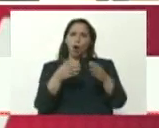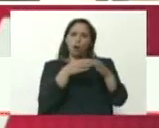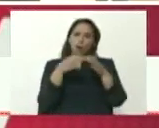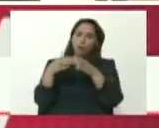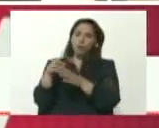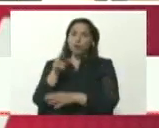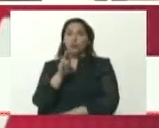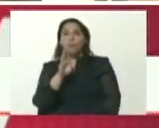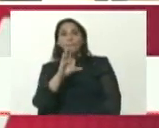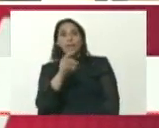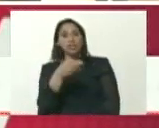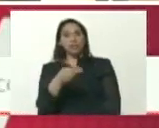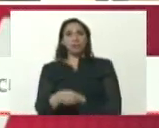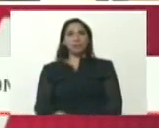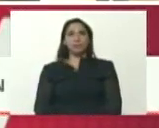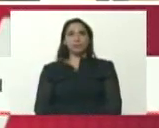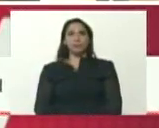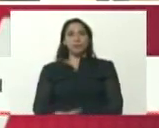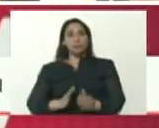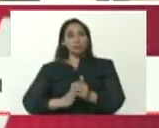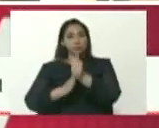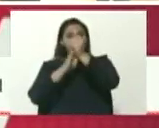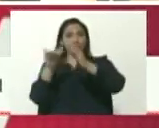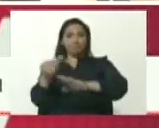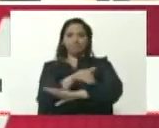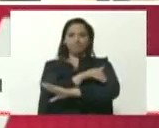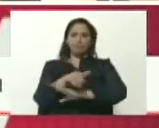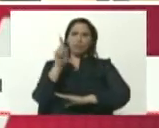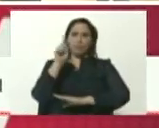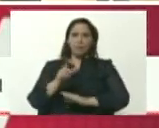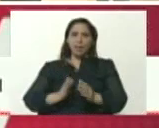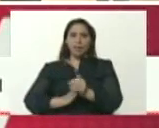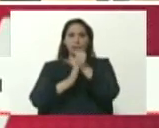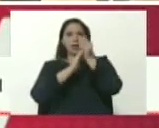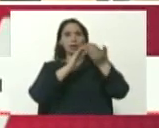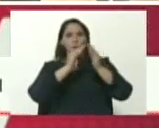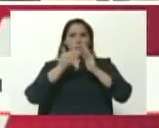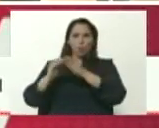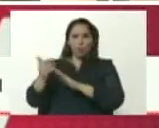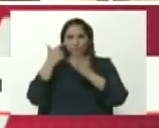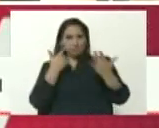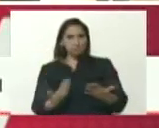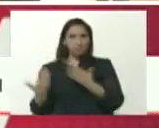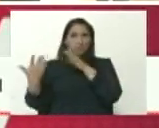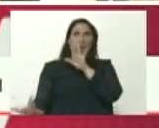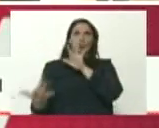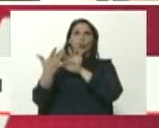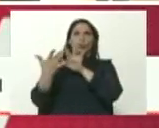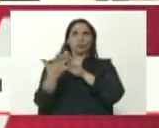las VC, de los líderes de calle y los líderes de comunidades? Adelante, Eva.